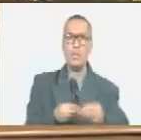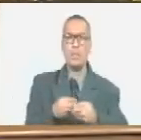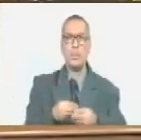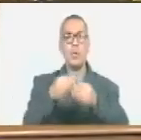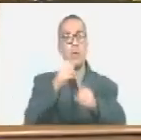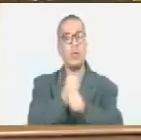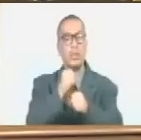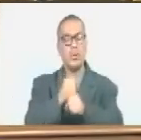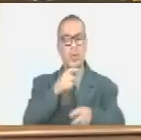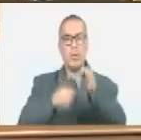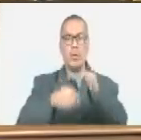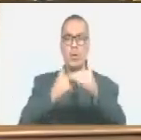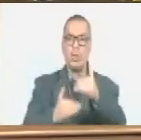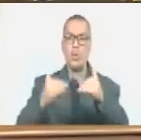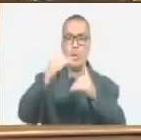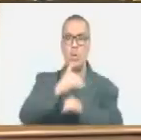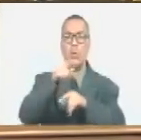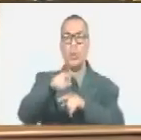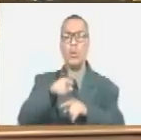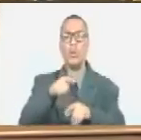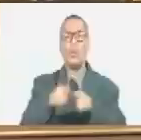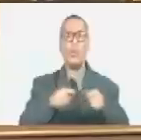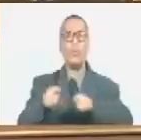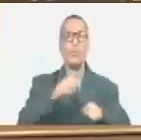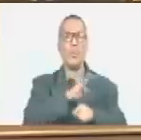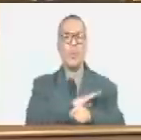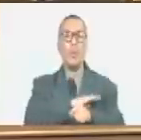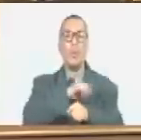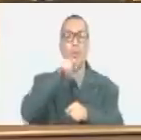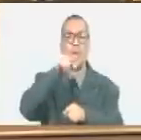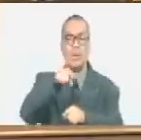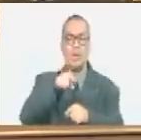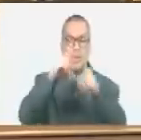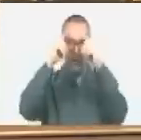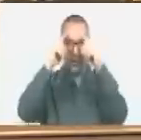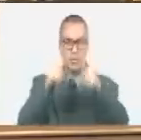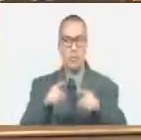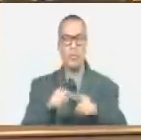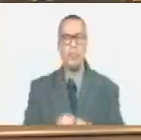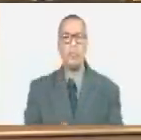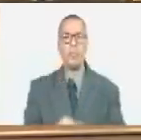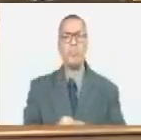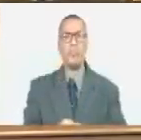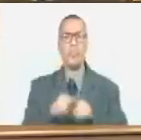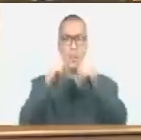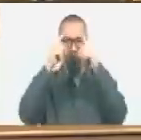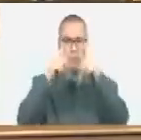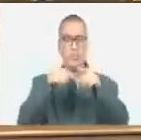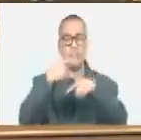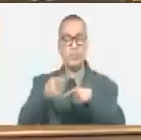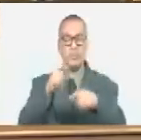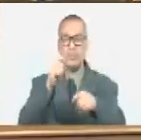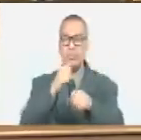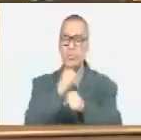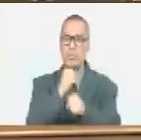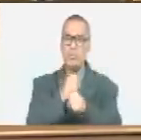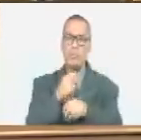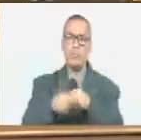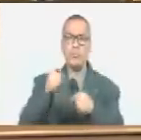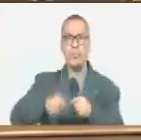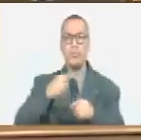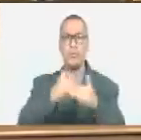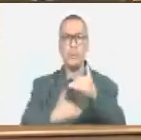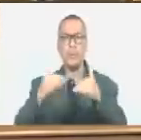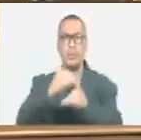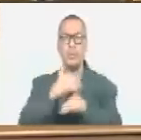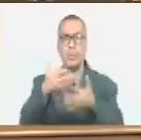actuaciones del Tribunal Superior de Extinción de Dominio para que éste decida. Recibidas las actuaciones, el Tribunal Superior